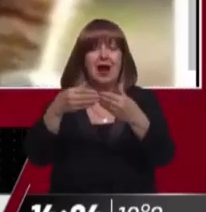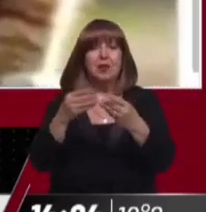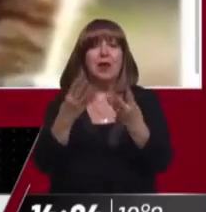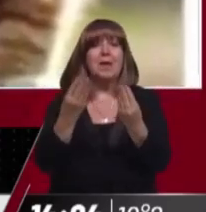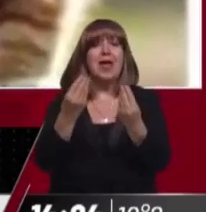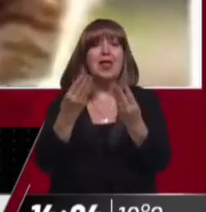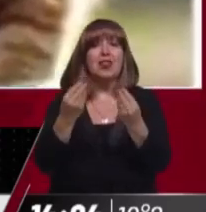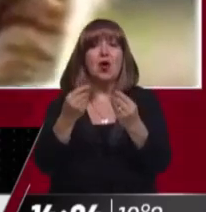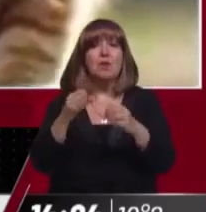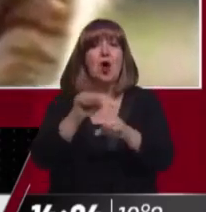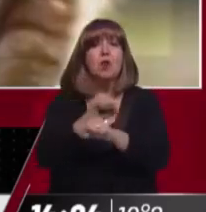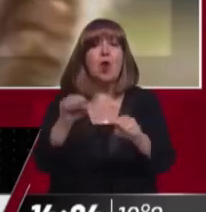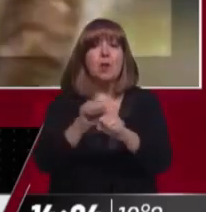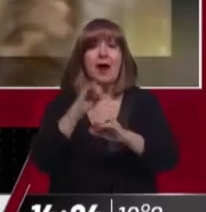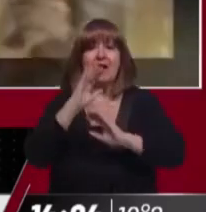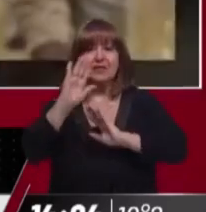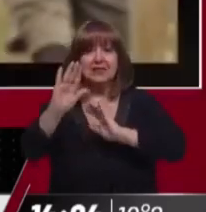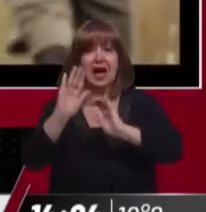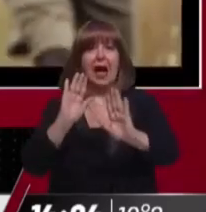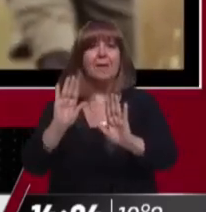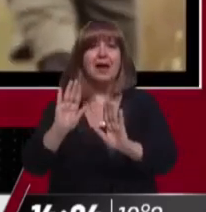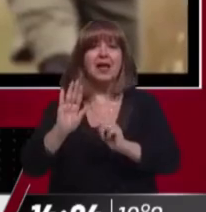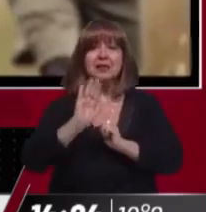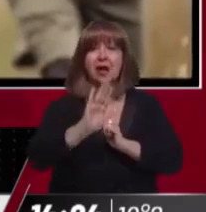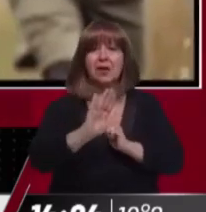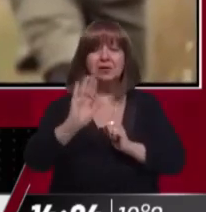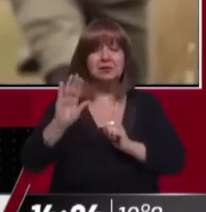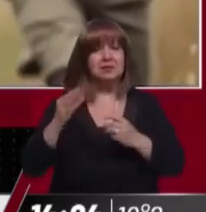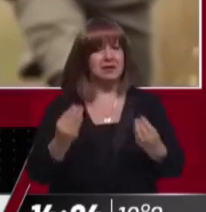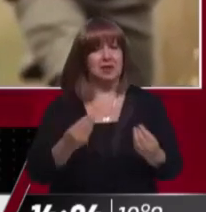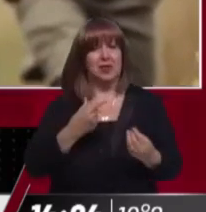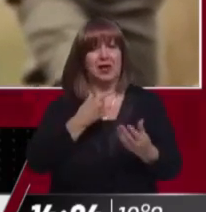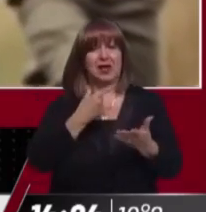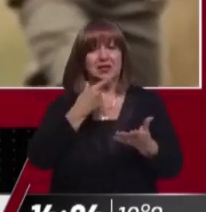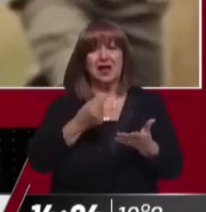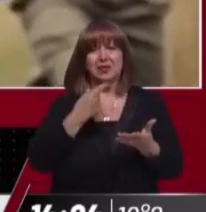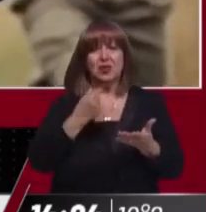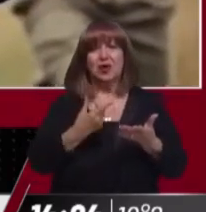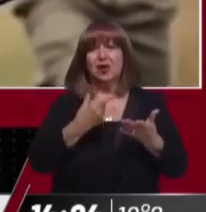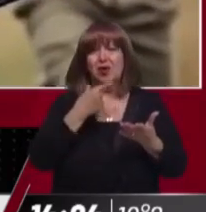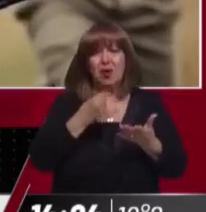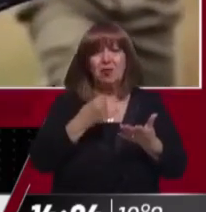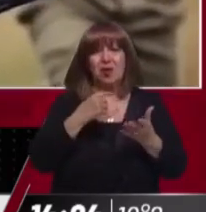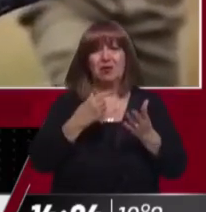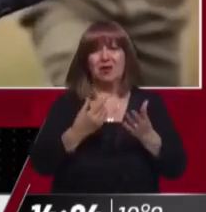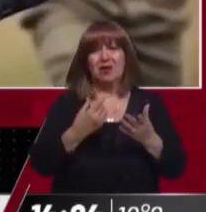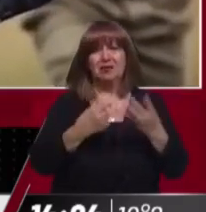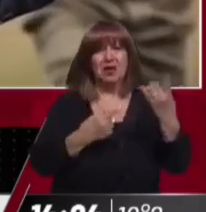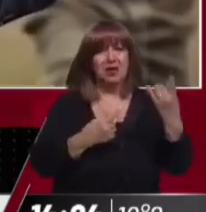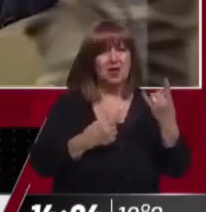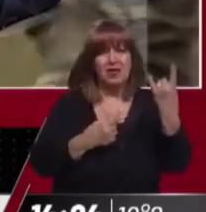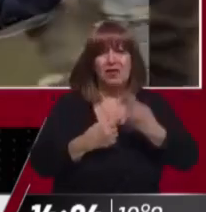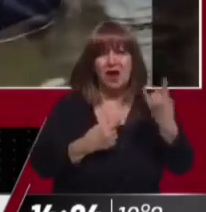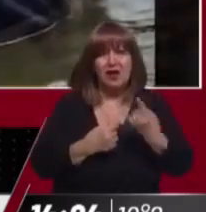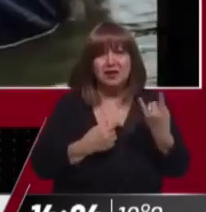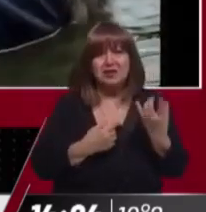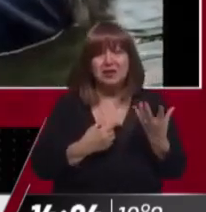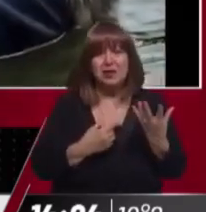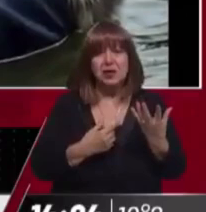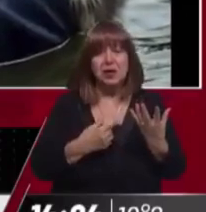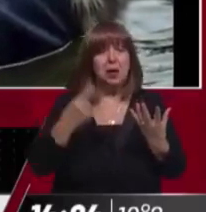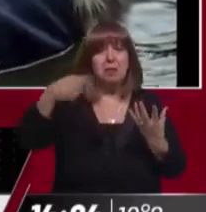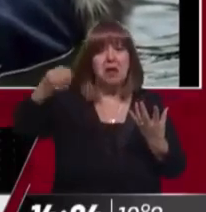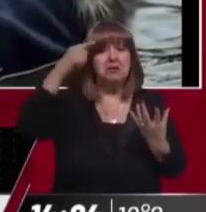lo de Twitter cuando se repite termina transformándose en una Verdad que es falsa también porque lo terminan